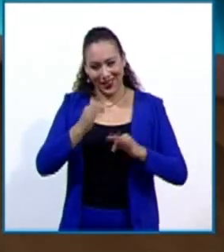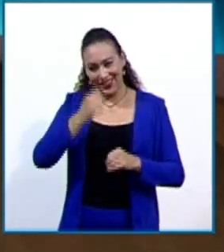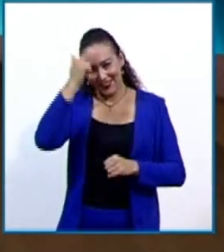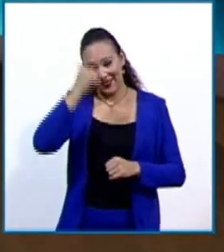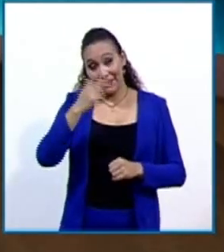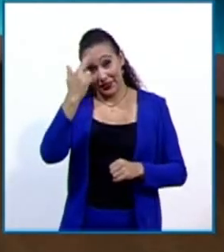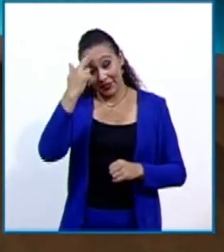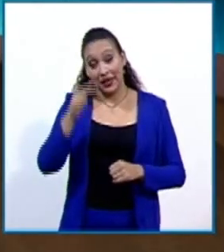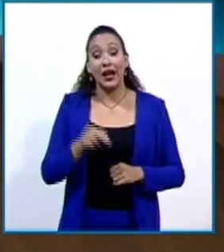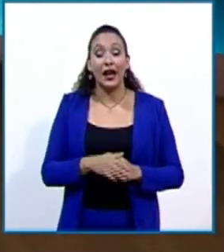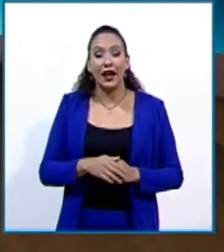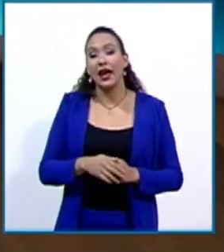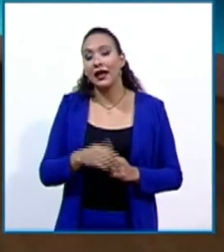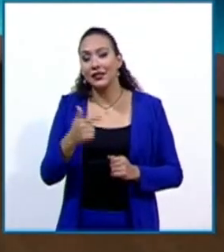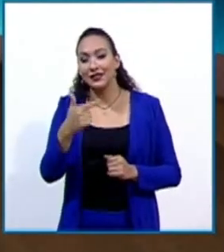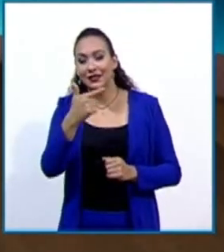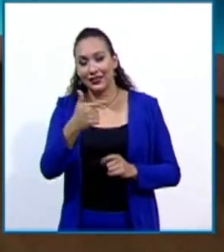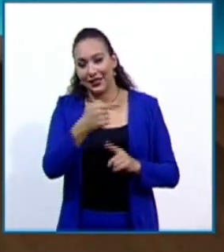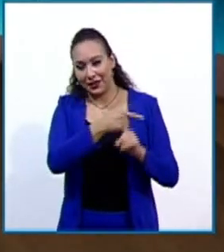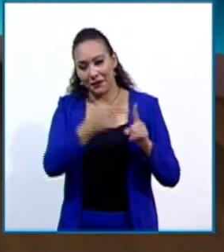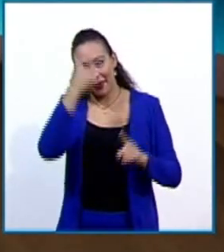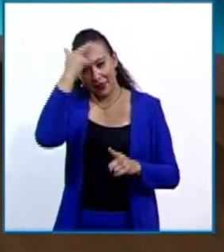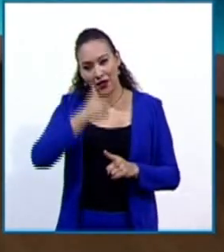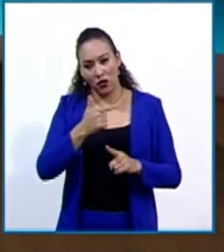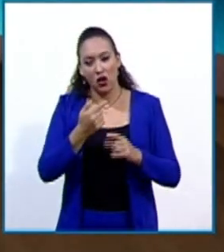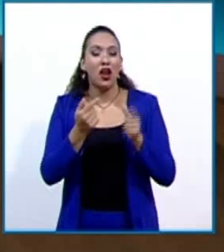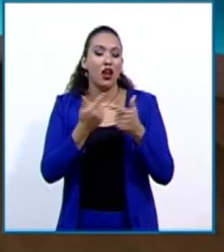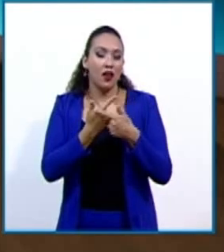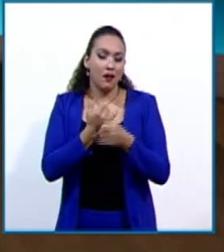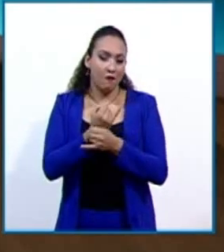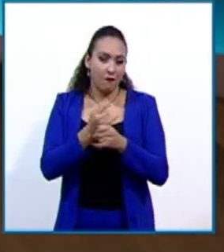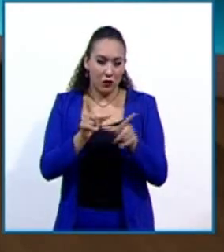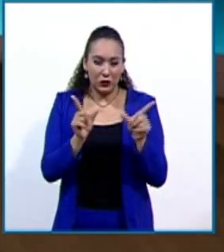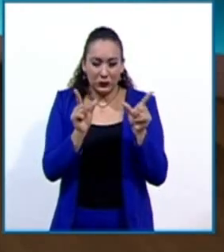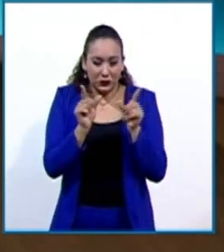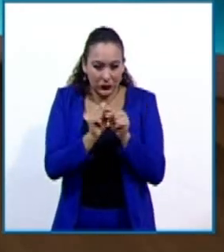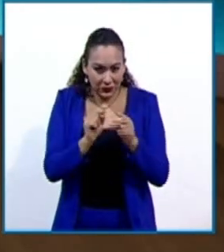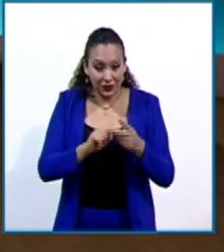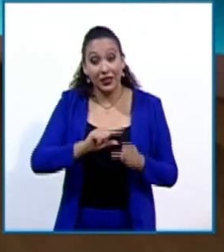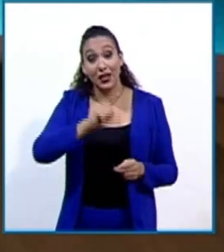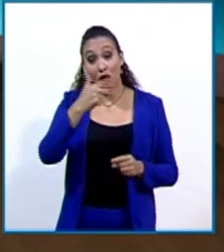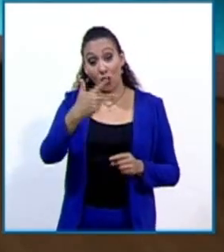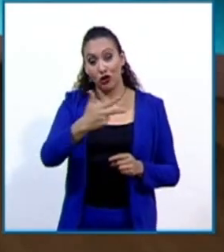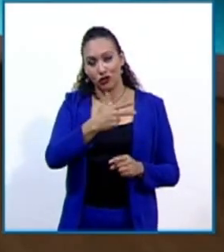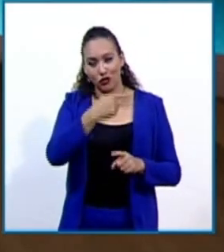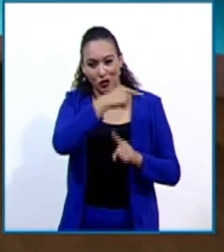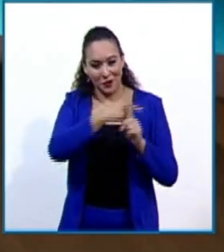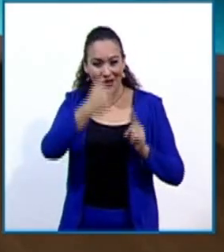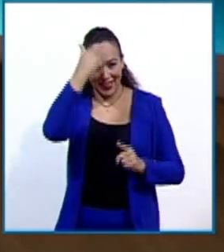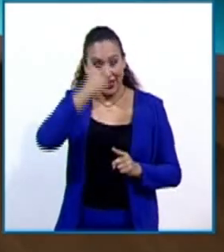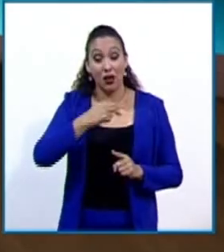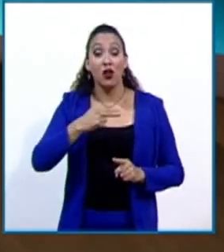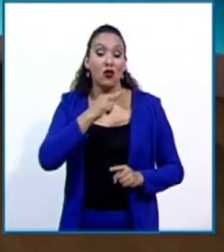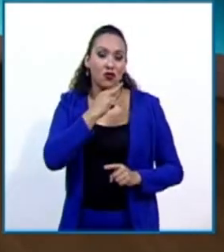a las 19:30 horas nuestro avance informativo y a las 20:30 el noticiario nocturno. Soy